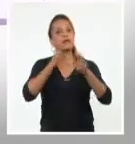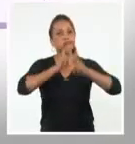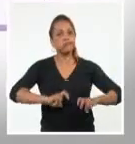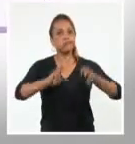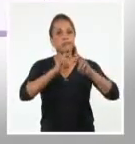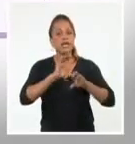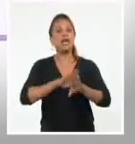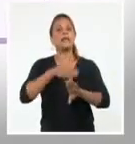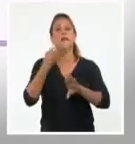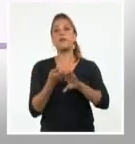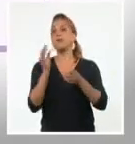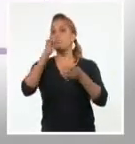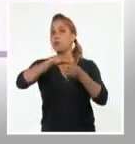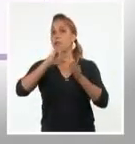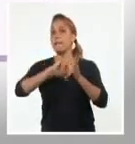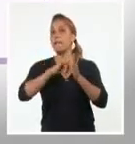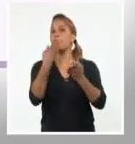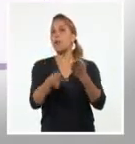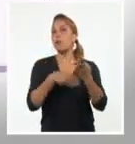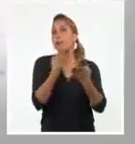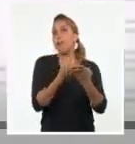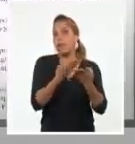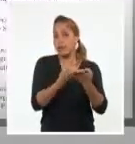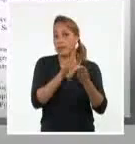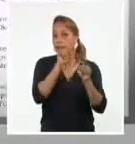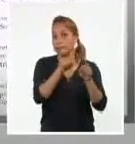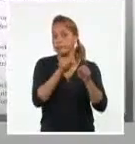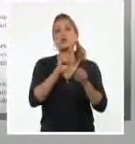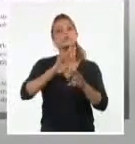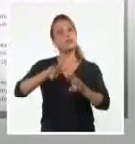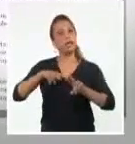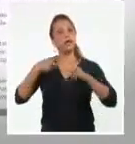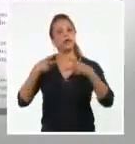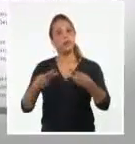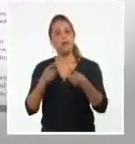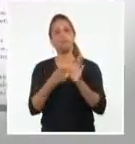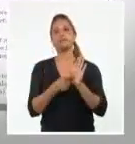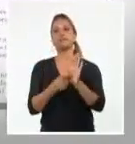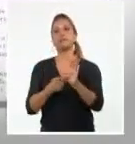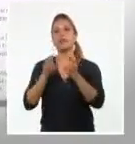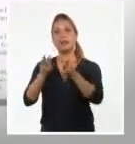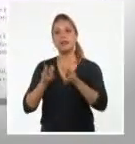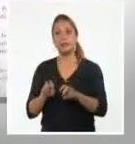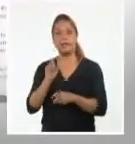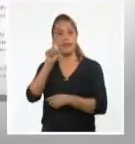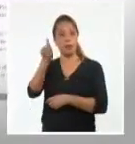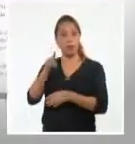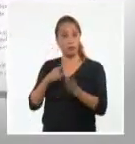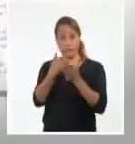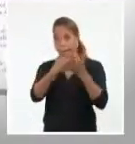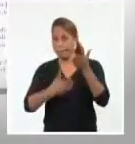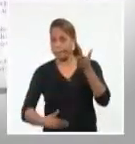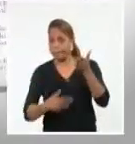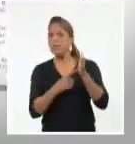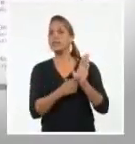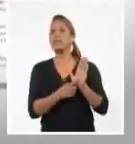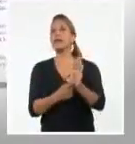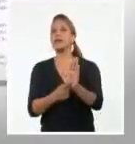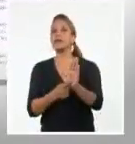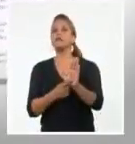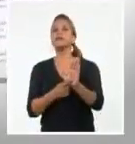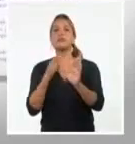Después que se incluyan las propuestas que resulten de esa consulta, se vuelve a presentar en la Asamblea y esa última versión será llevada a